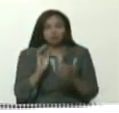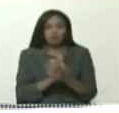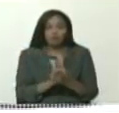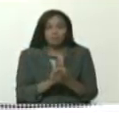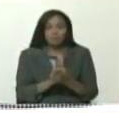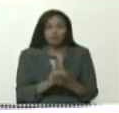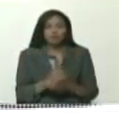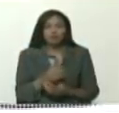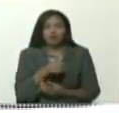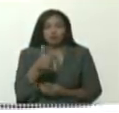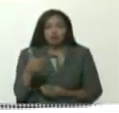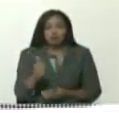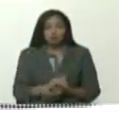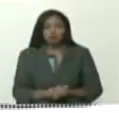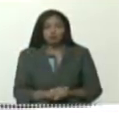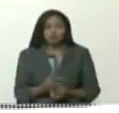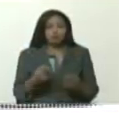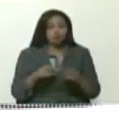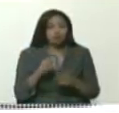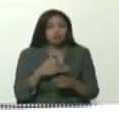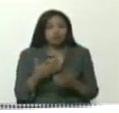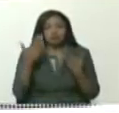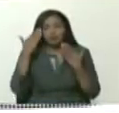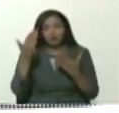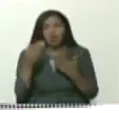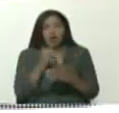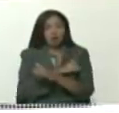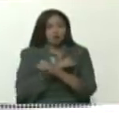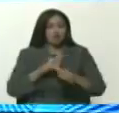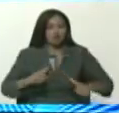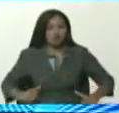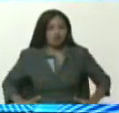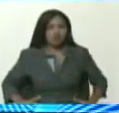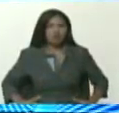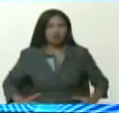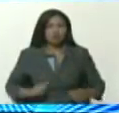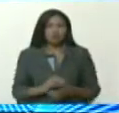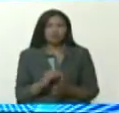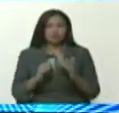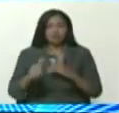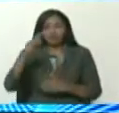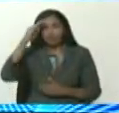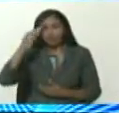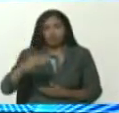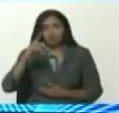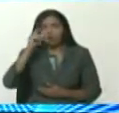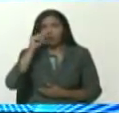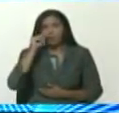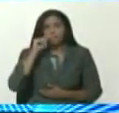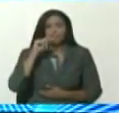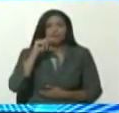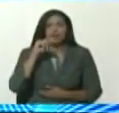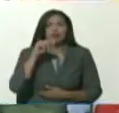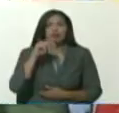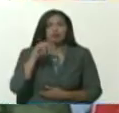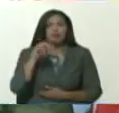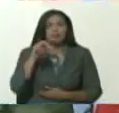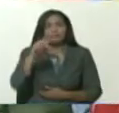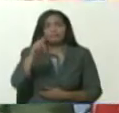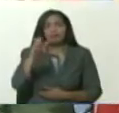y compañeras. Igualmente quiero saludar a la Fuerza Armada Nacional Bolivariana, al mayor general Juan Carlos Dubulay